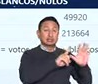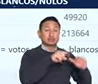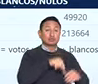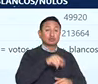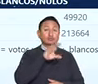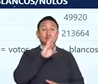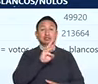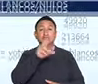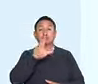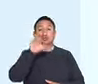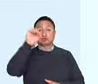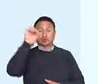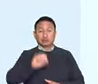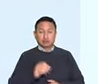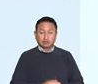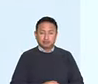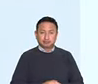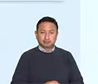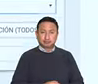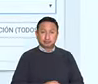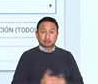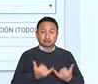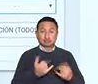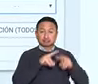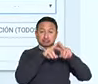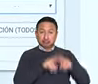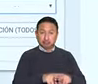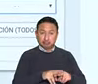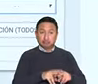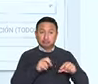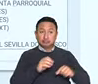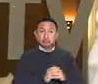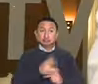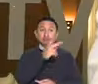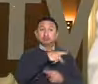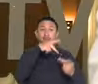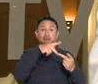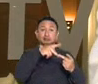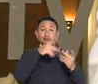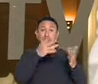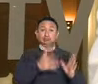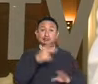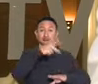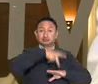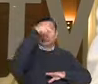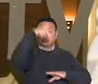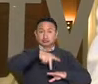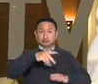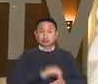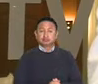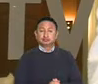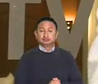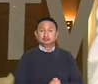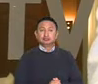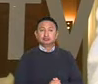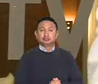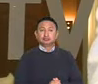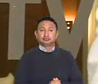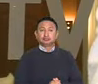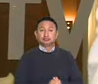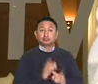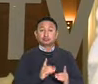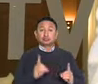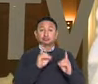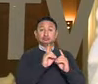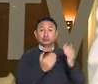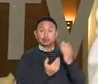6.63%. Vamos de inmediato también a revisar sobre la prefectura de Pichincha. Estamos actualizando ya